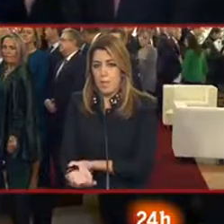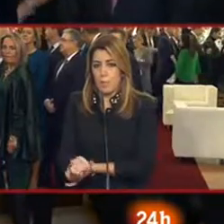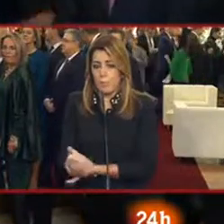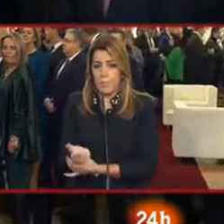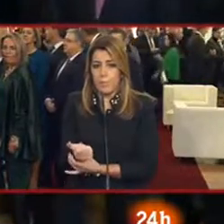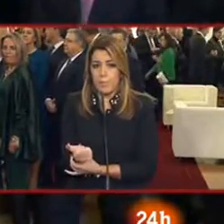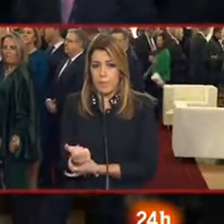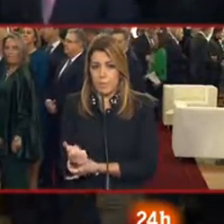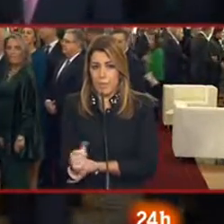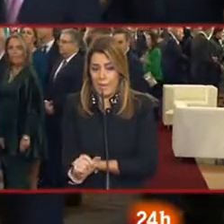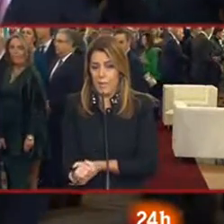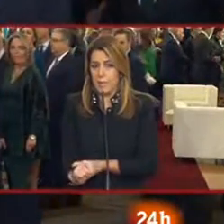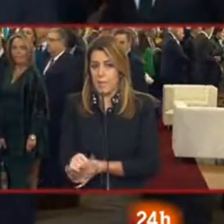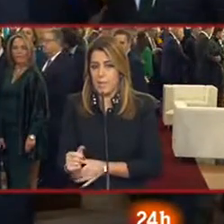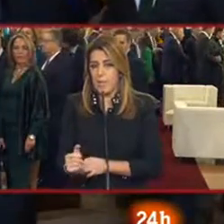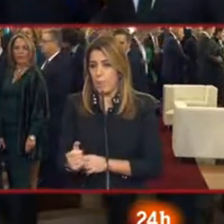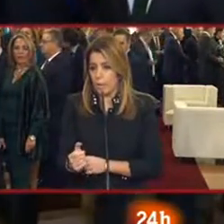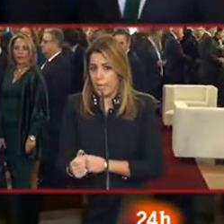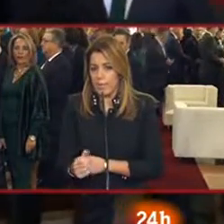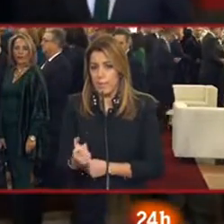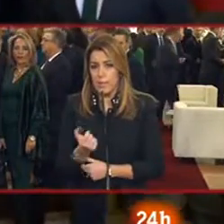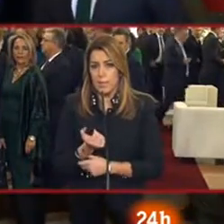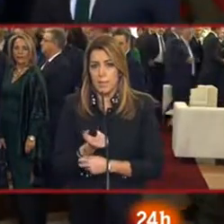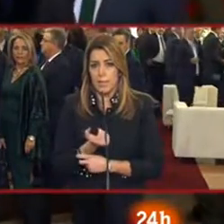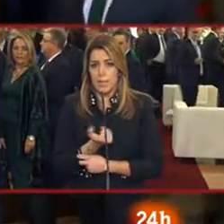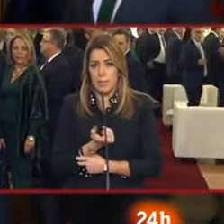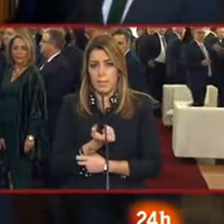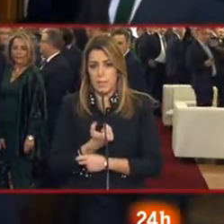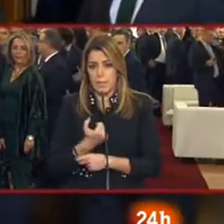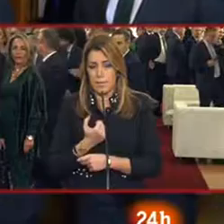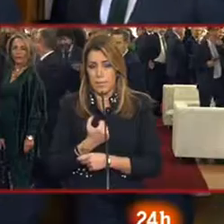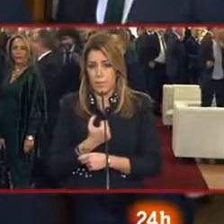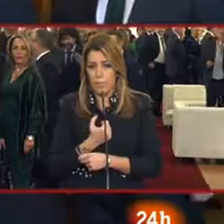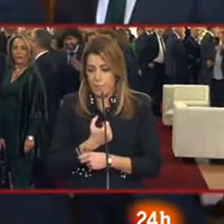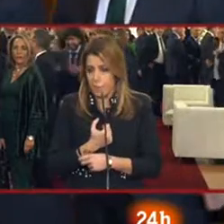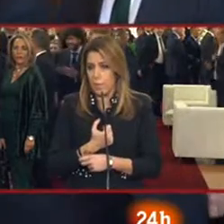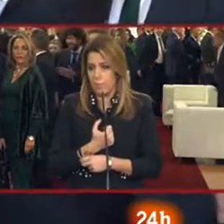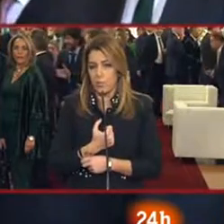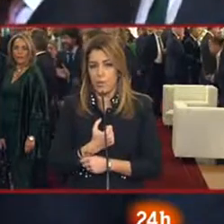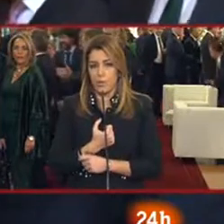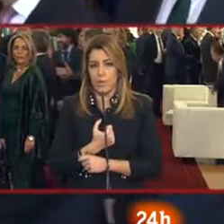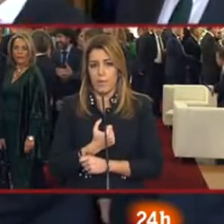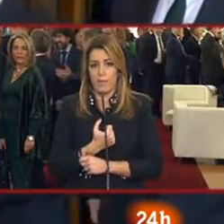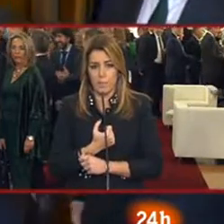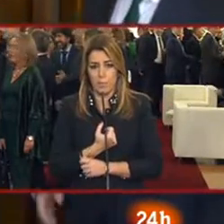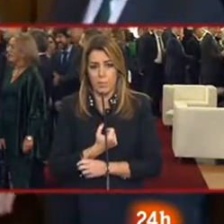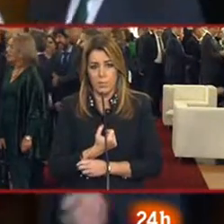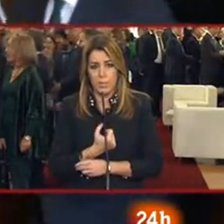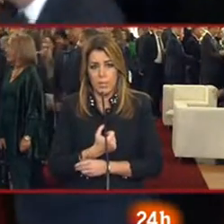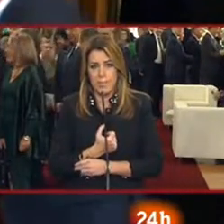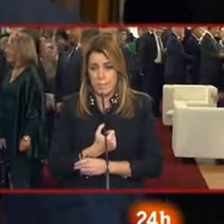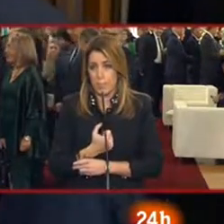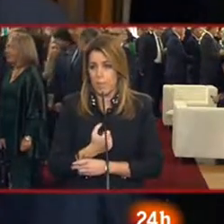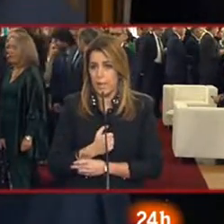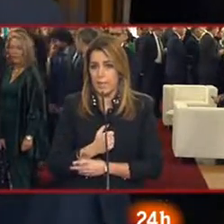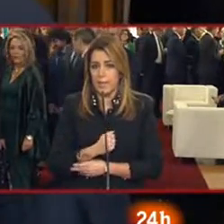opina? Bueno, mire, yo creo que es necesario, urgente, y quienes confiamos en la Constitución, la defendemos